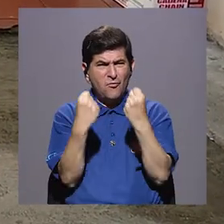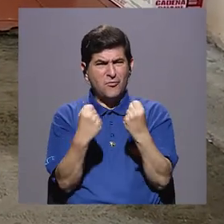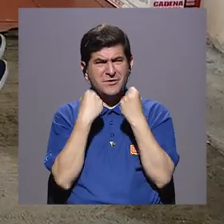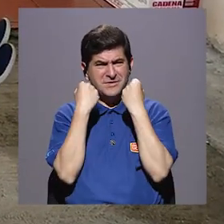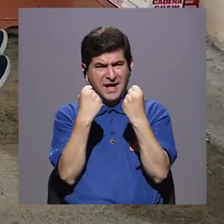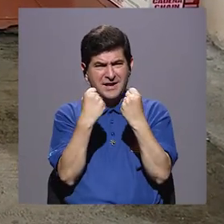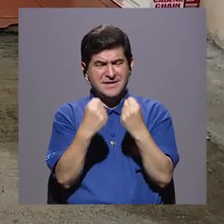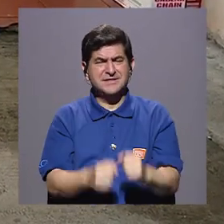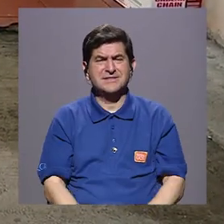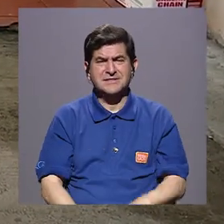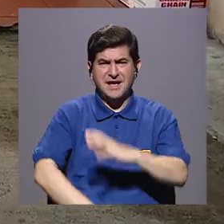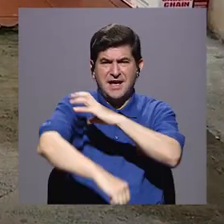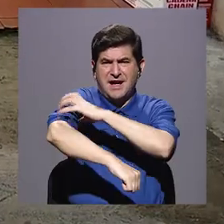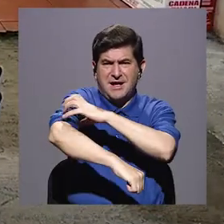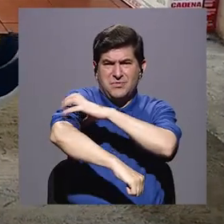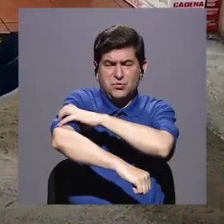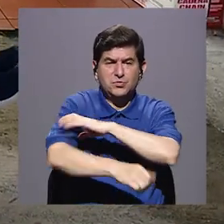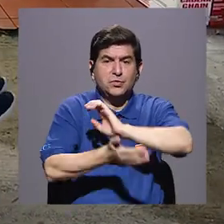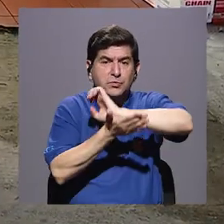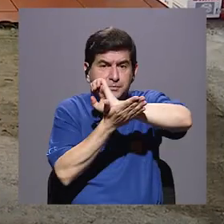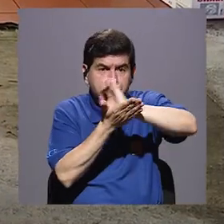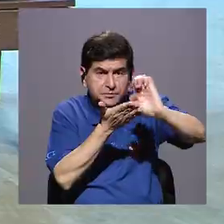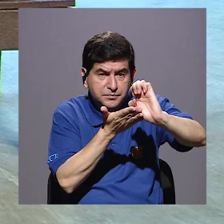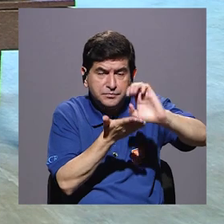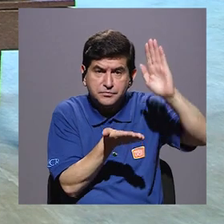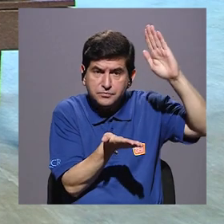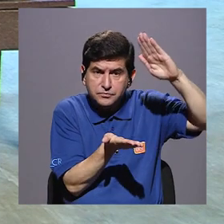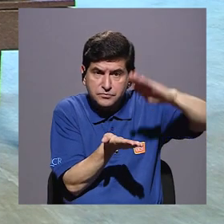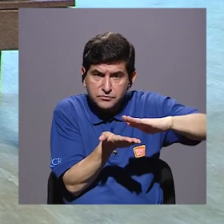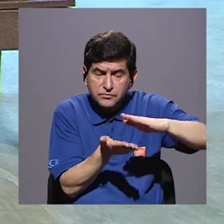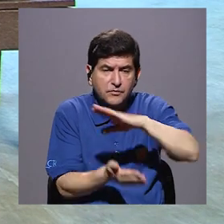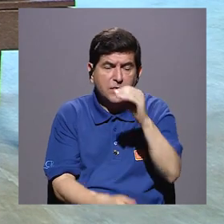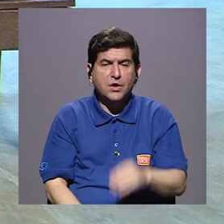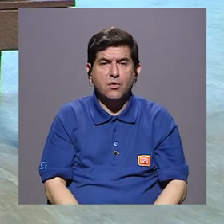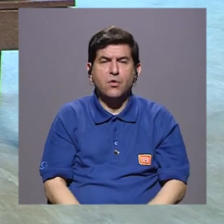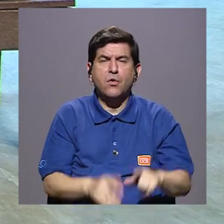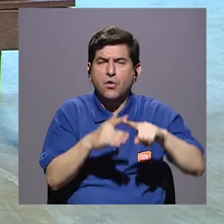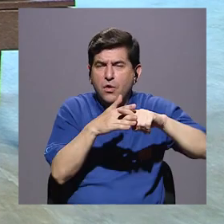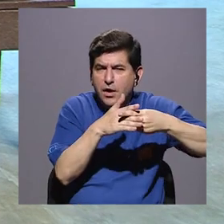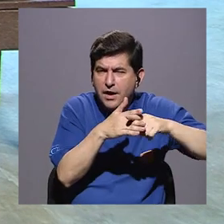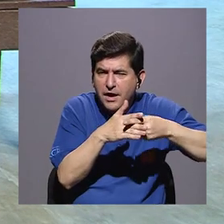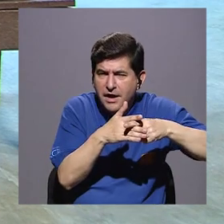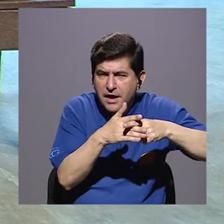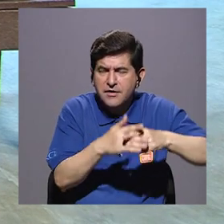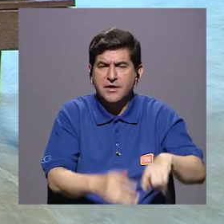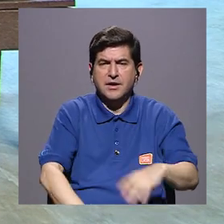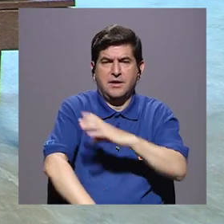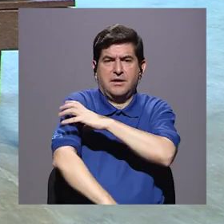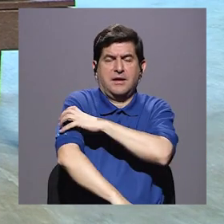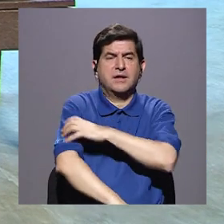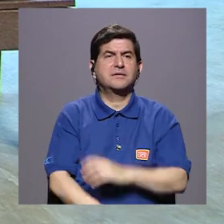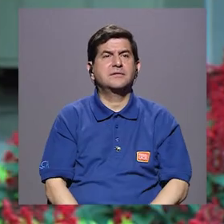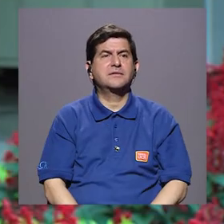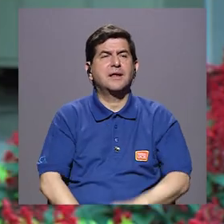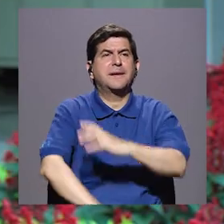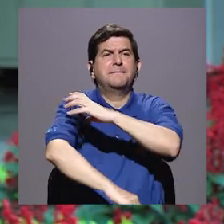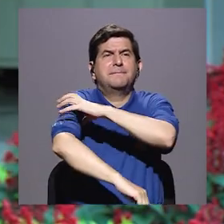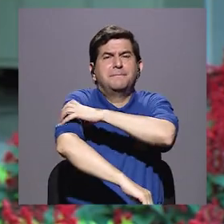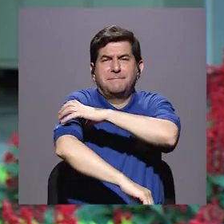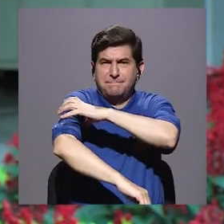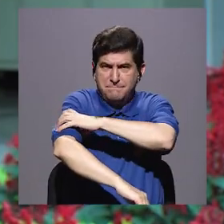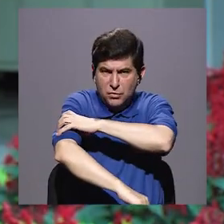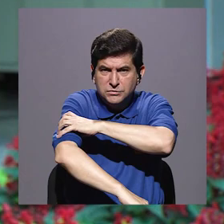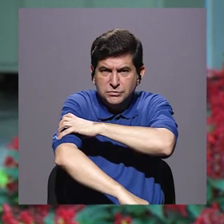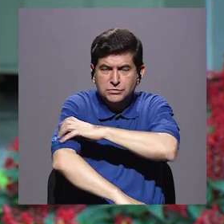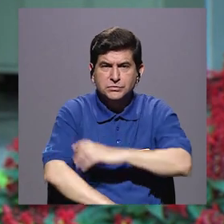fortalecer entonces el músculo, evitando que se reduzca, o más bien regenerando el músculo. Uh-huh. La masa muscular,